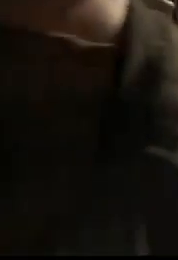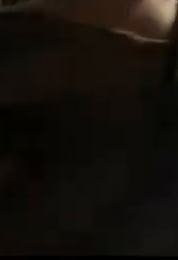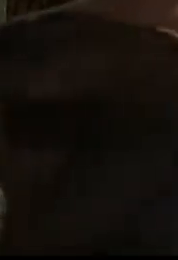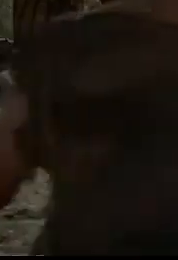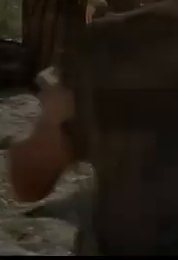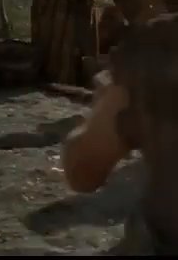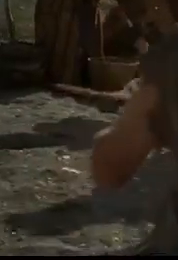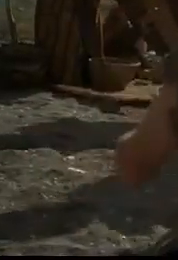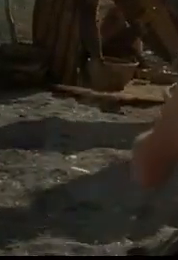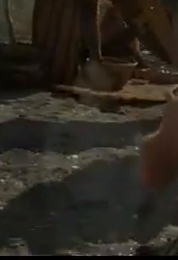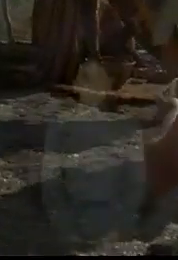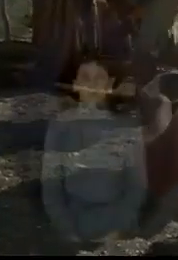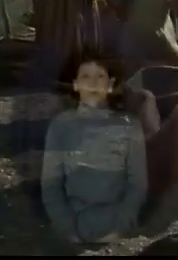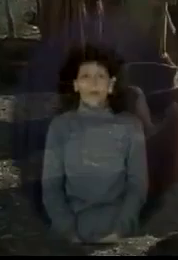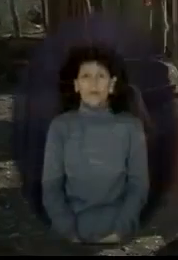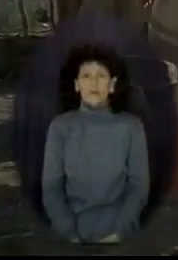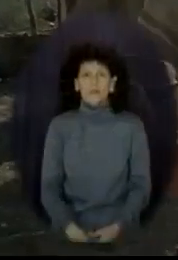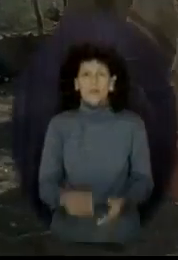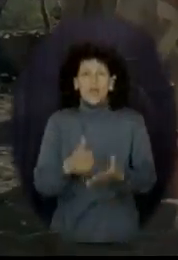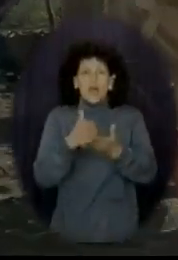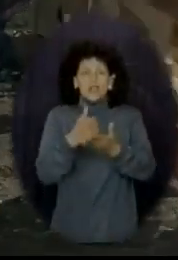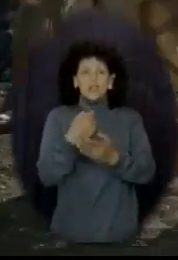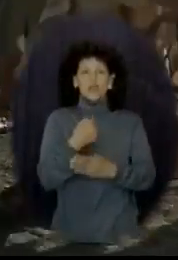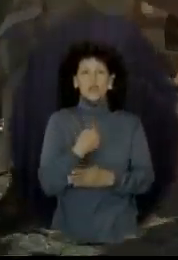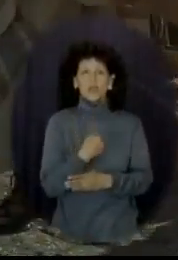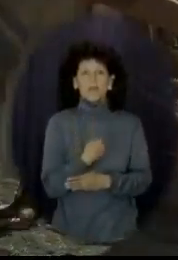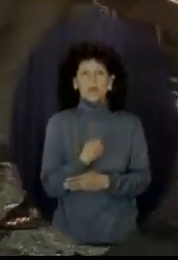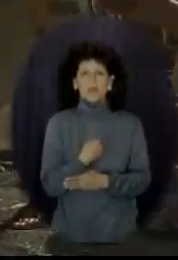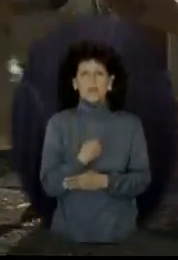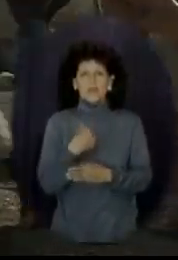Por favor, ayuda,